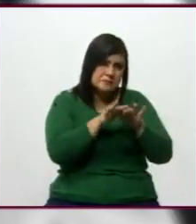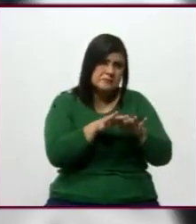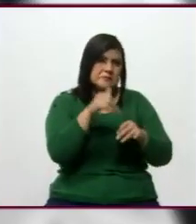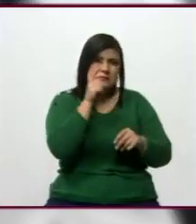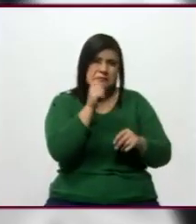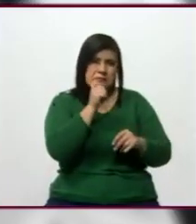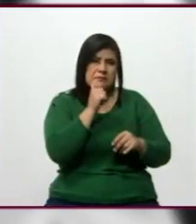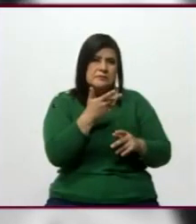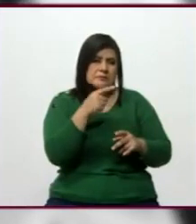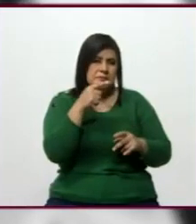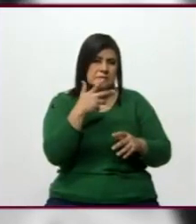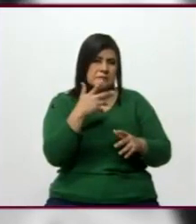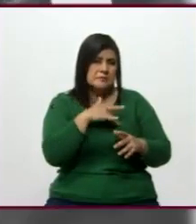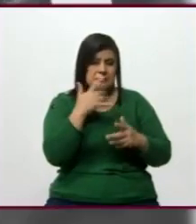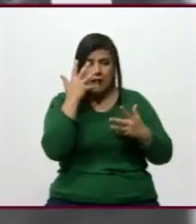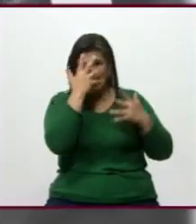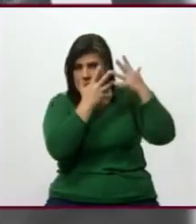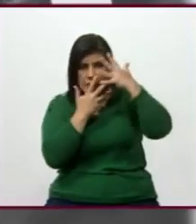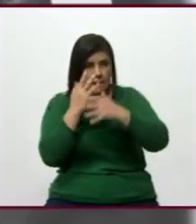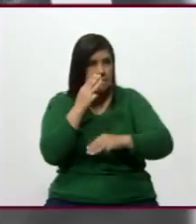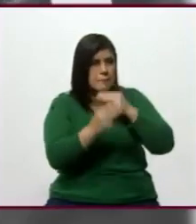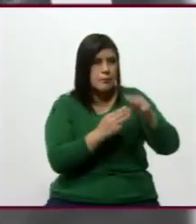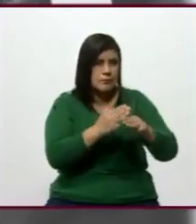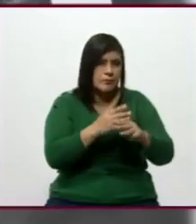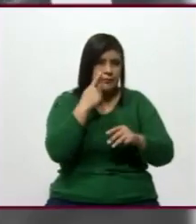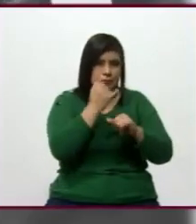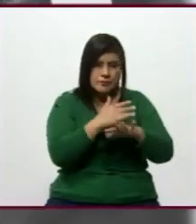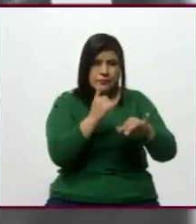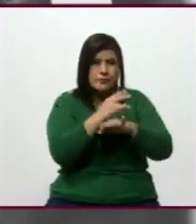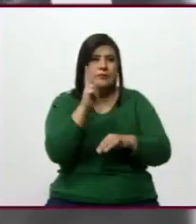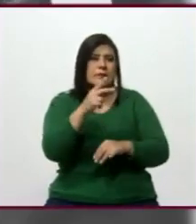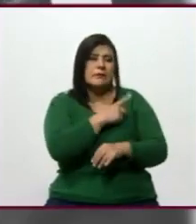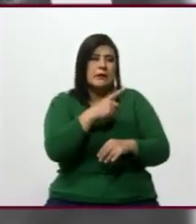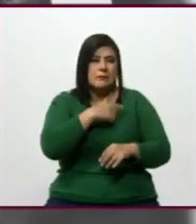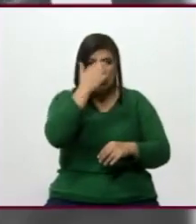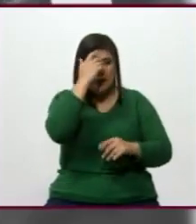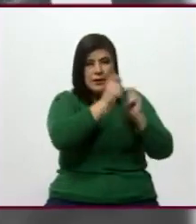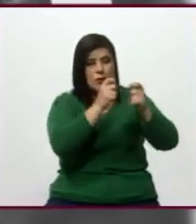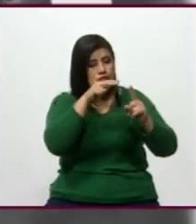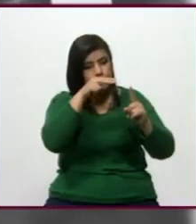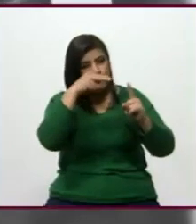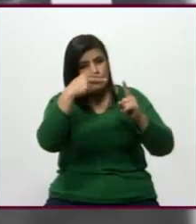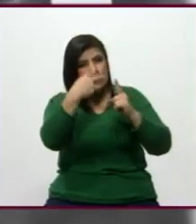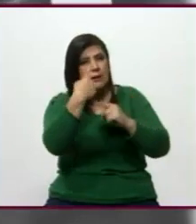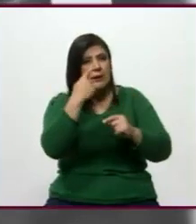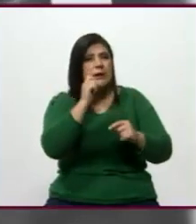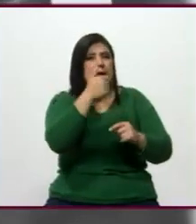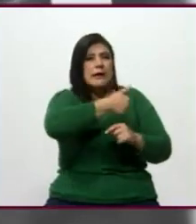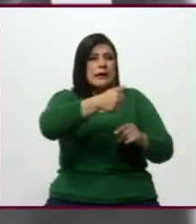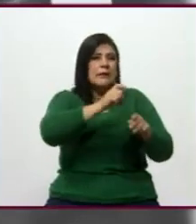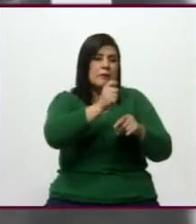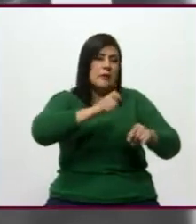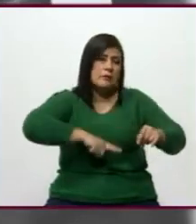el un listado como un mundo de confusiones informativas si conocer conocer con claridad de las posiciones que en este caso de los de